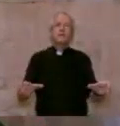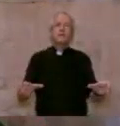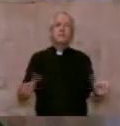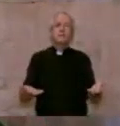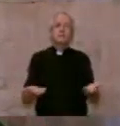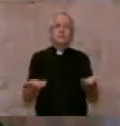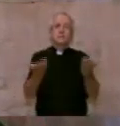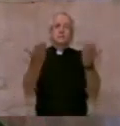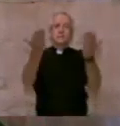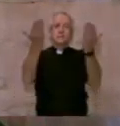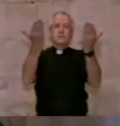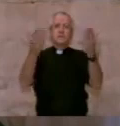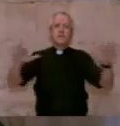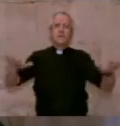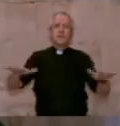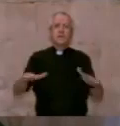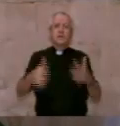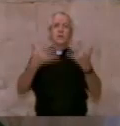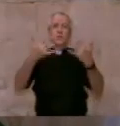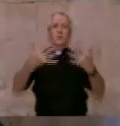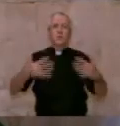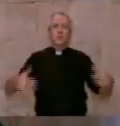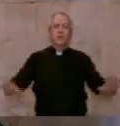Levantad las manos hacia el santuario.